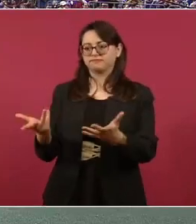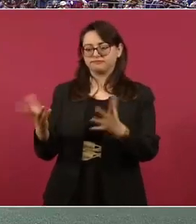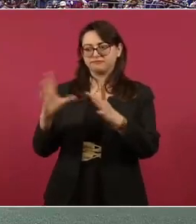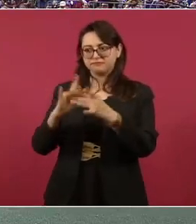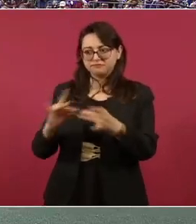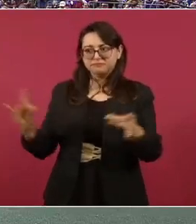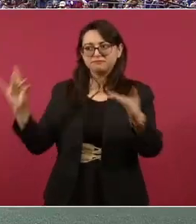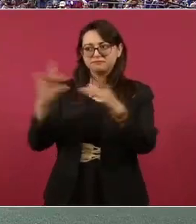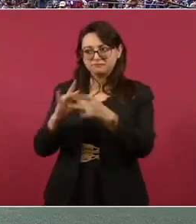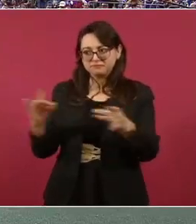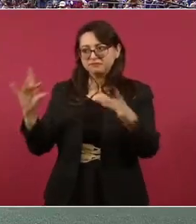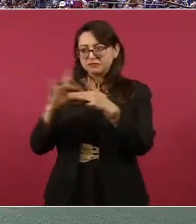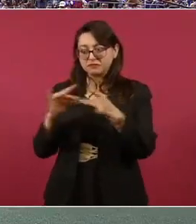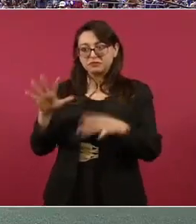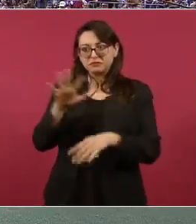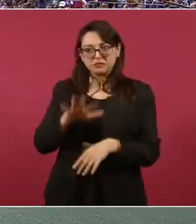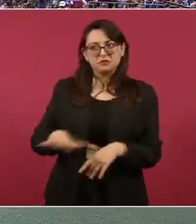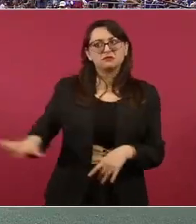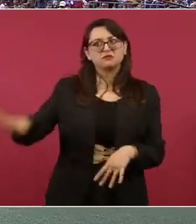con esa base social,